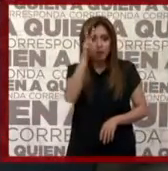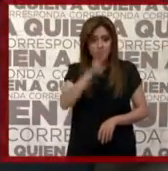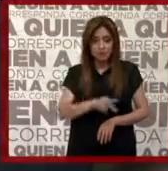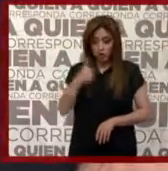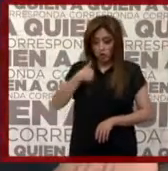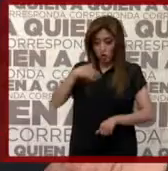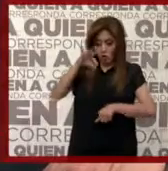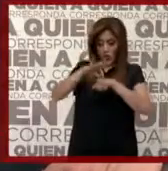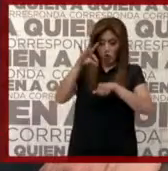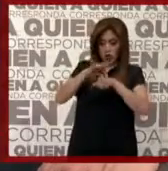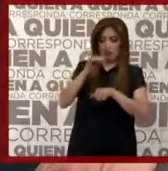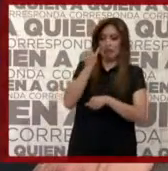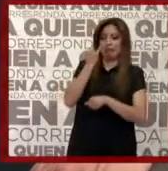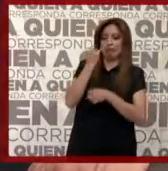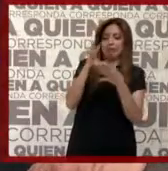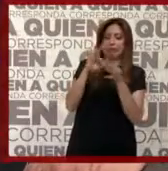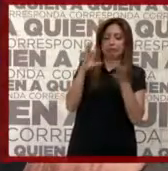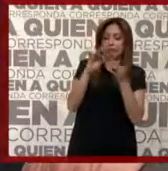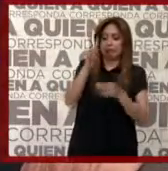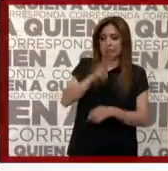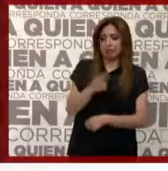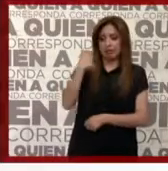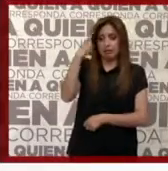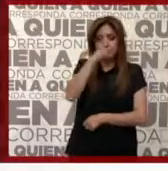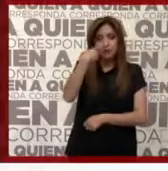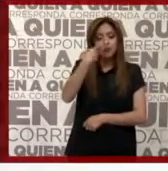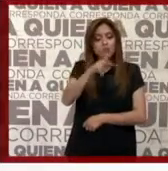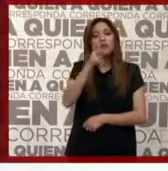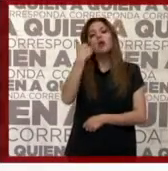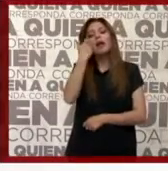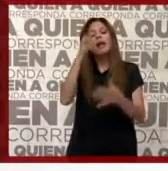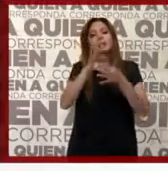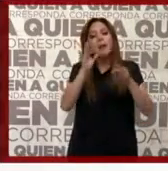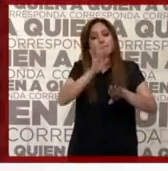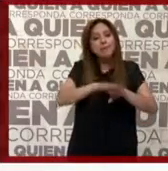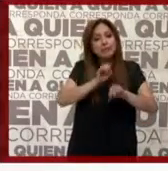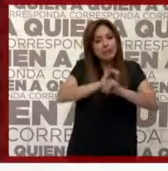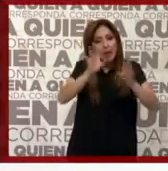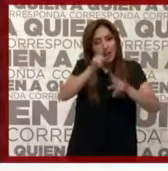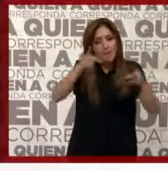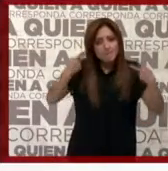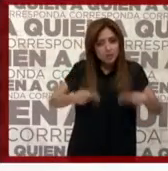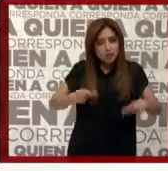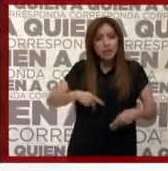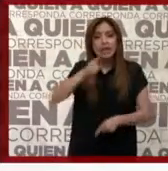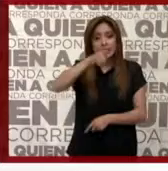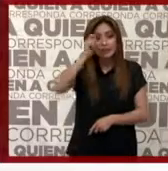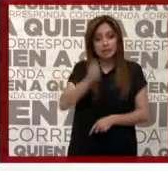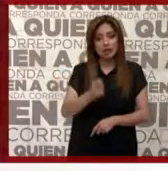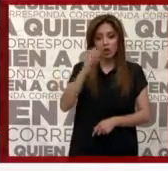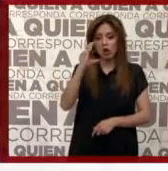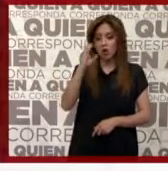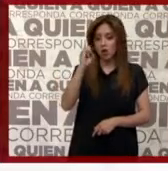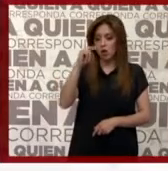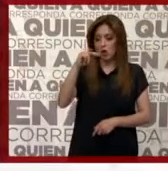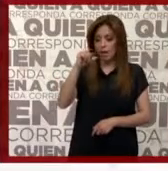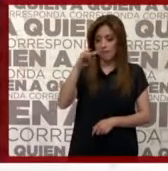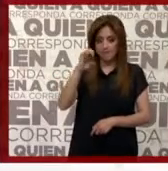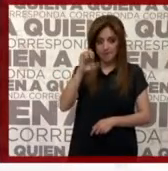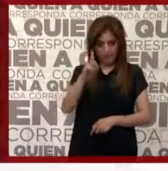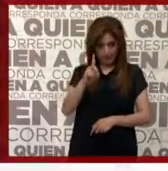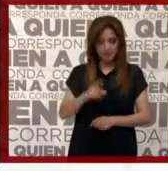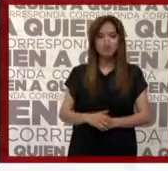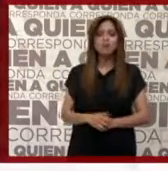hablo médico es lo que hace legal entonces la cuestión es eso lo que hace la nada me recibo muchos casos doctor